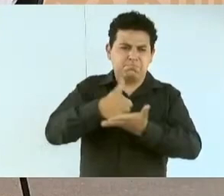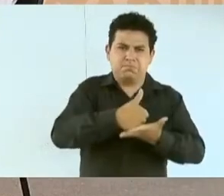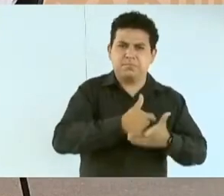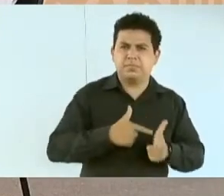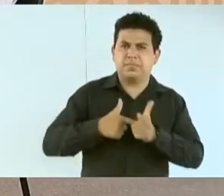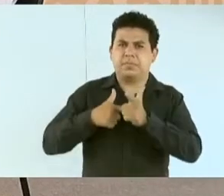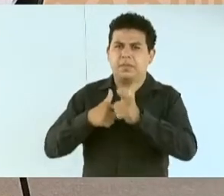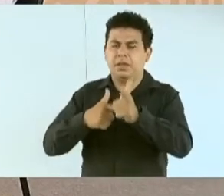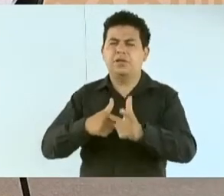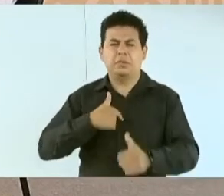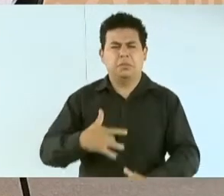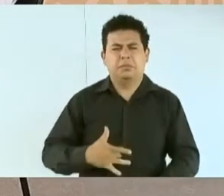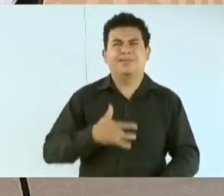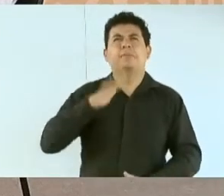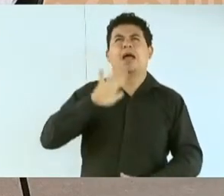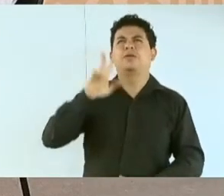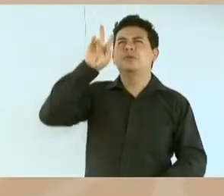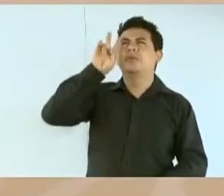es un sueño